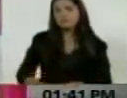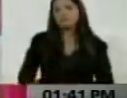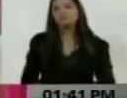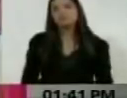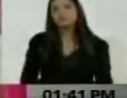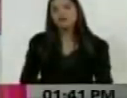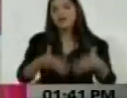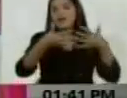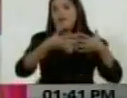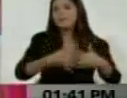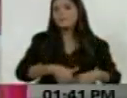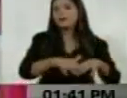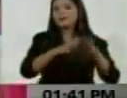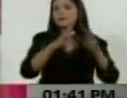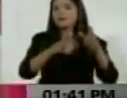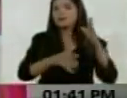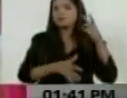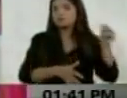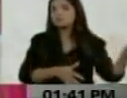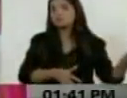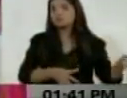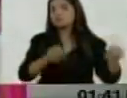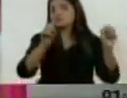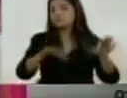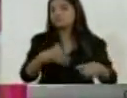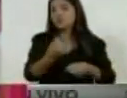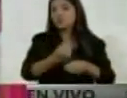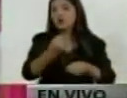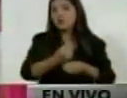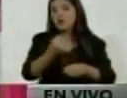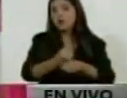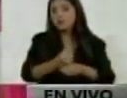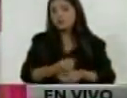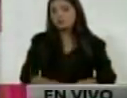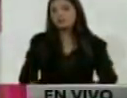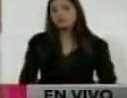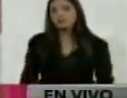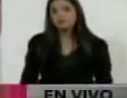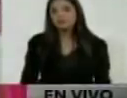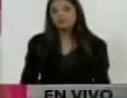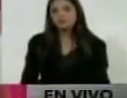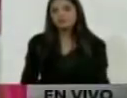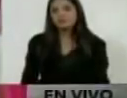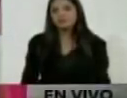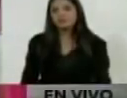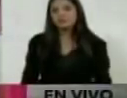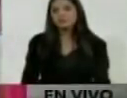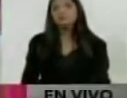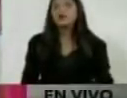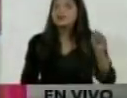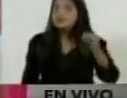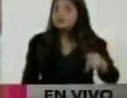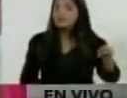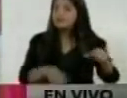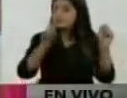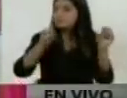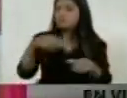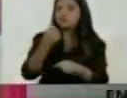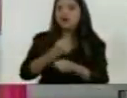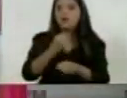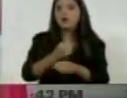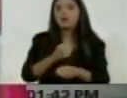la empresa esta que se ausentó y abandonó sus funciones. Eso sí, abandonaron sus funciones en